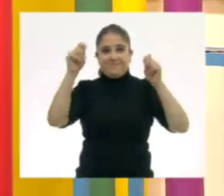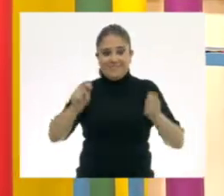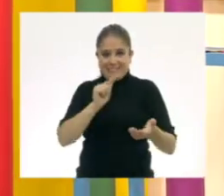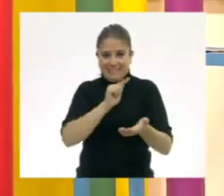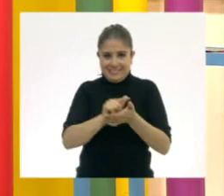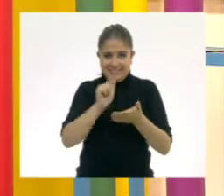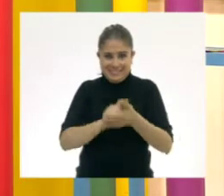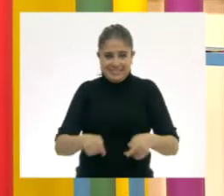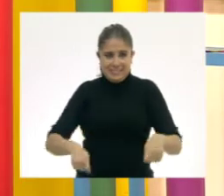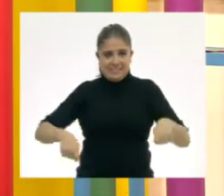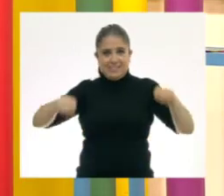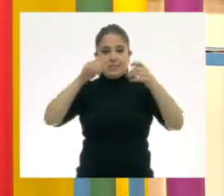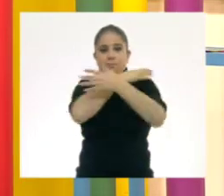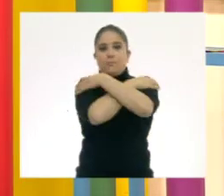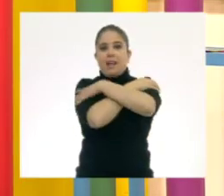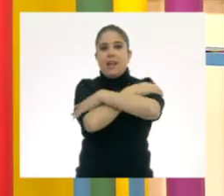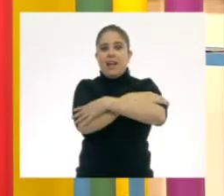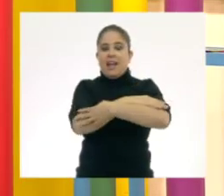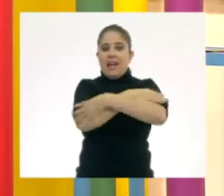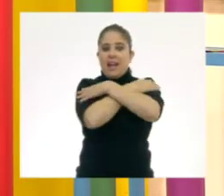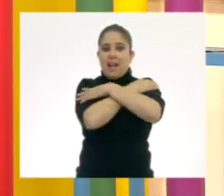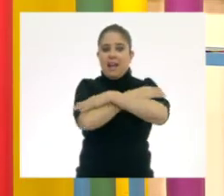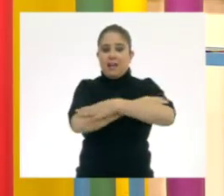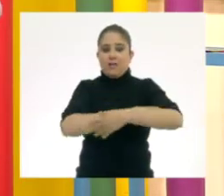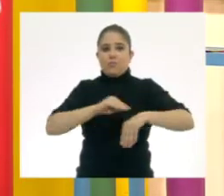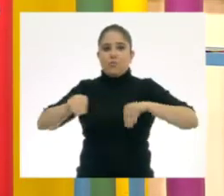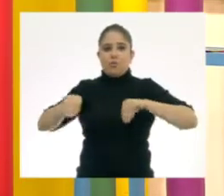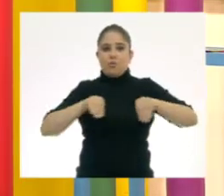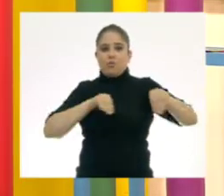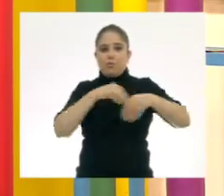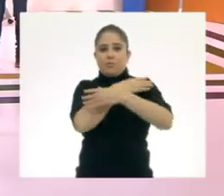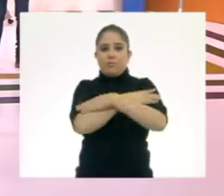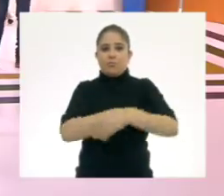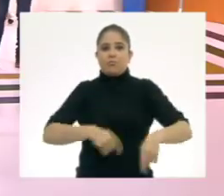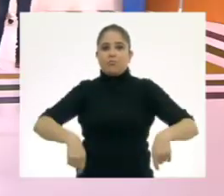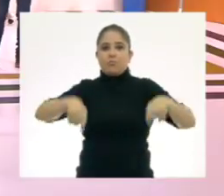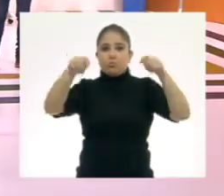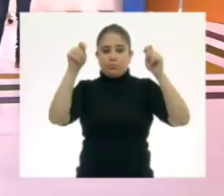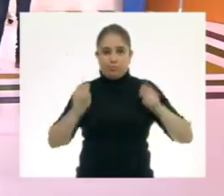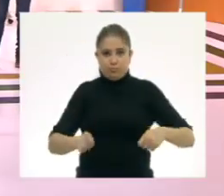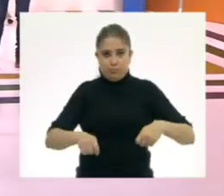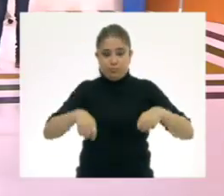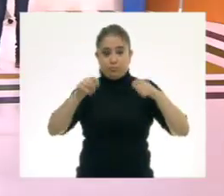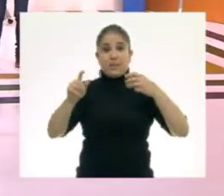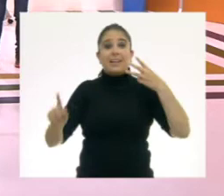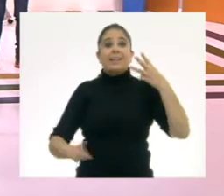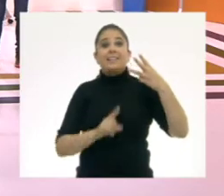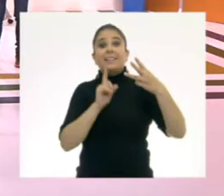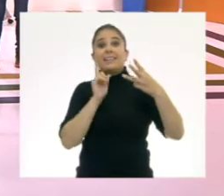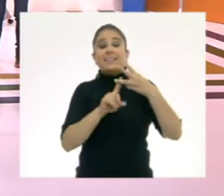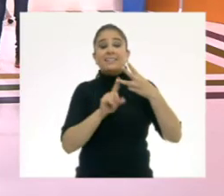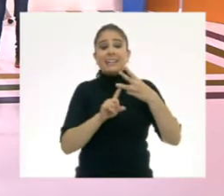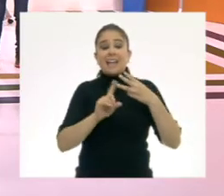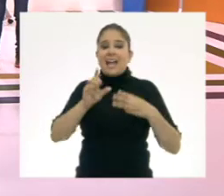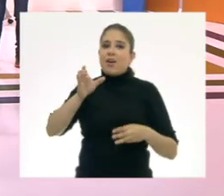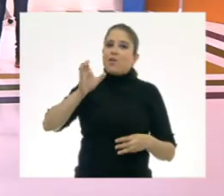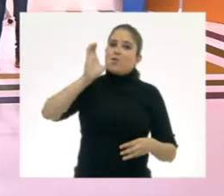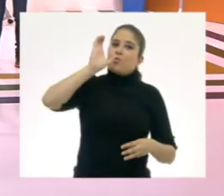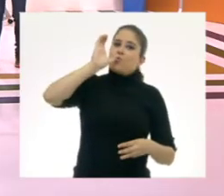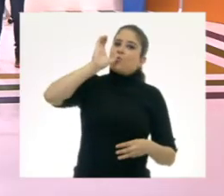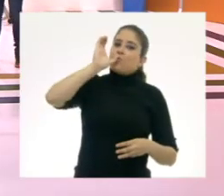sacudir los brazos. Los brazos. ¿Sí? Todos estos movimientos del cuerpo. Ajá. Y tercer movimiento, tomar